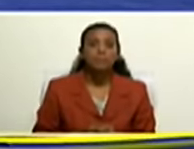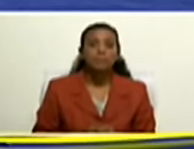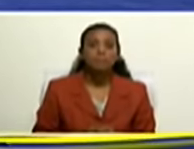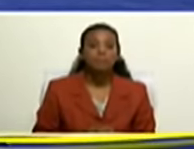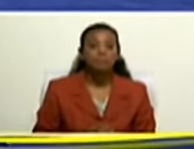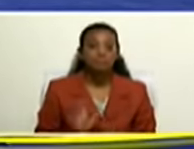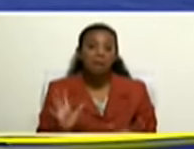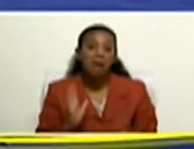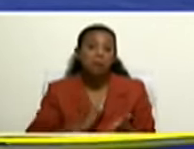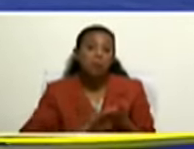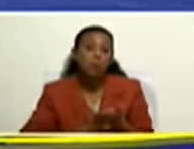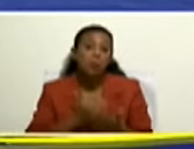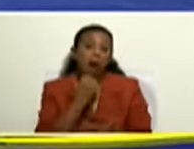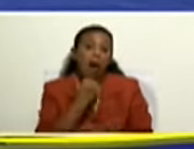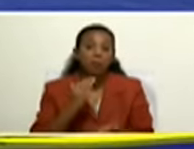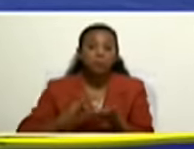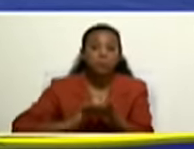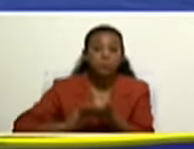Funcionó.